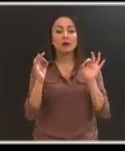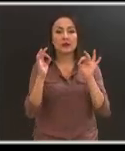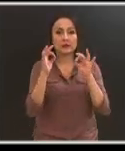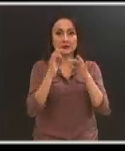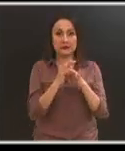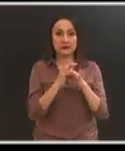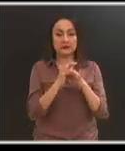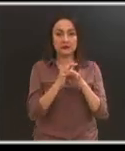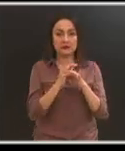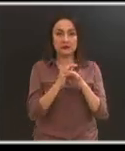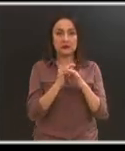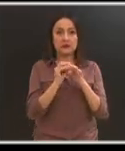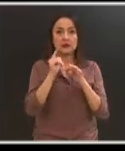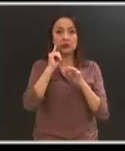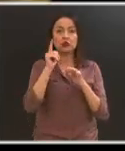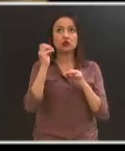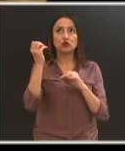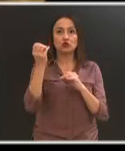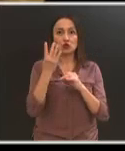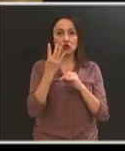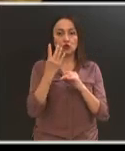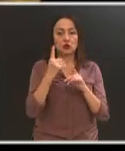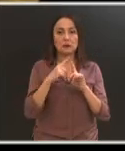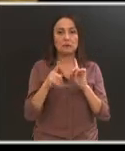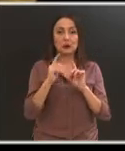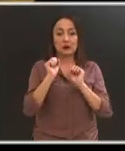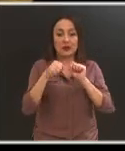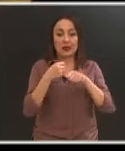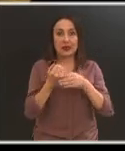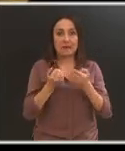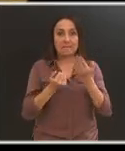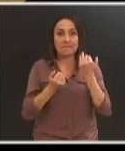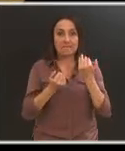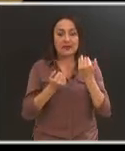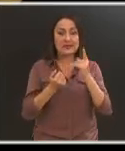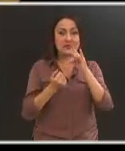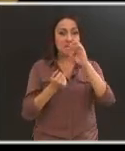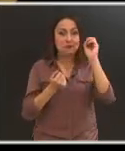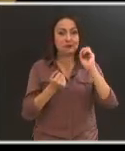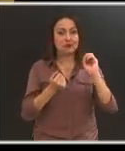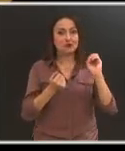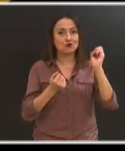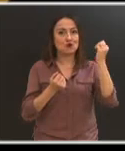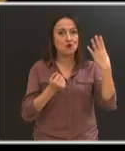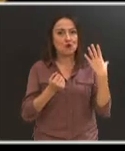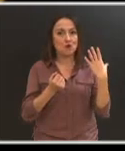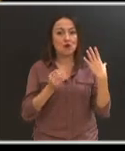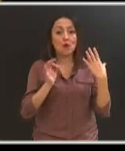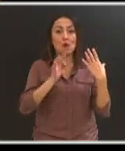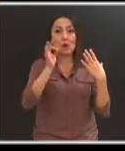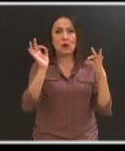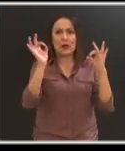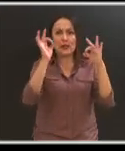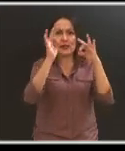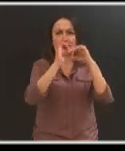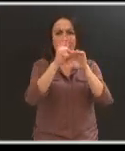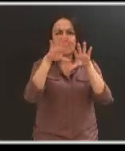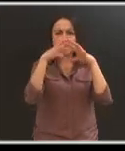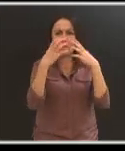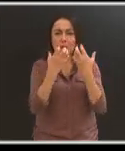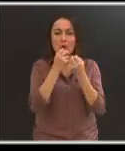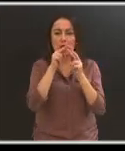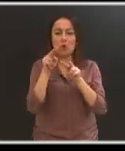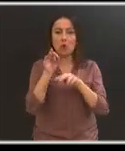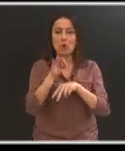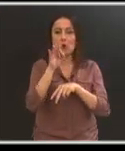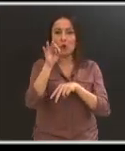ocasión uno parcial de sol, y el año pasado uno total de sol. El próximo eclipse que haya en el mundo será el